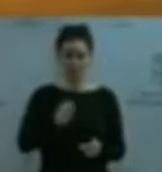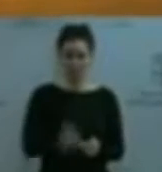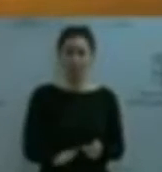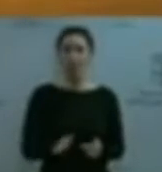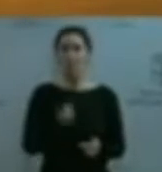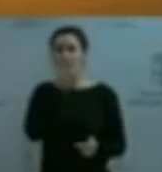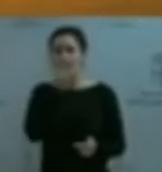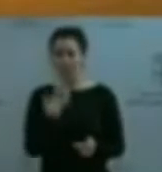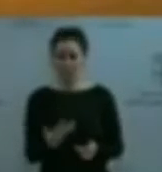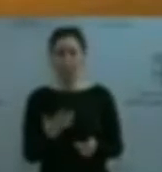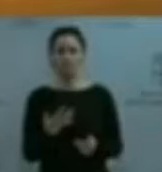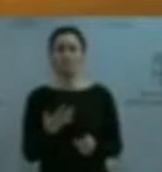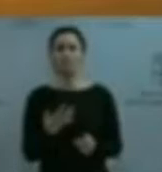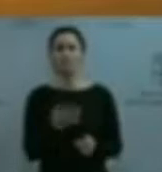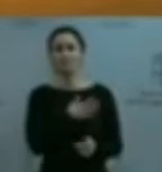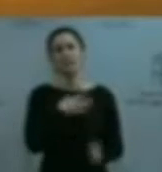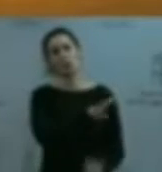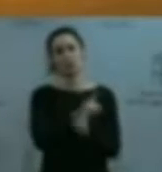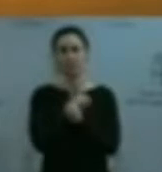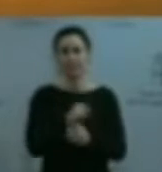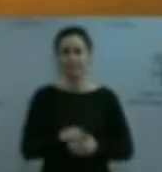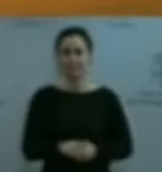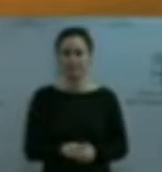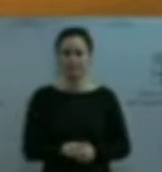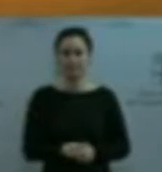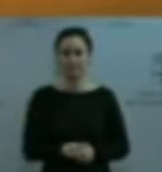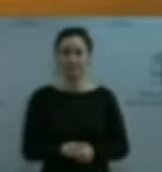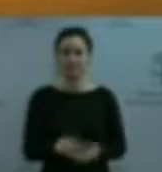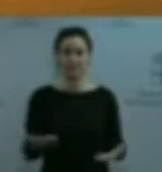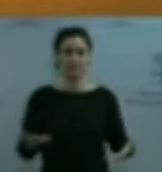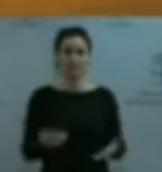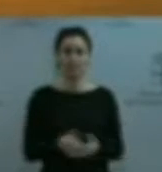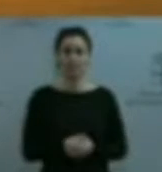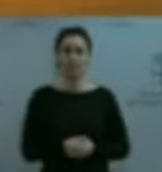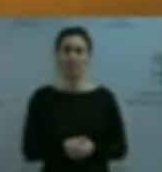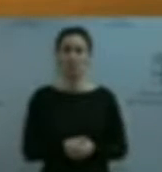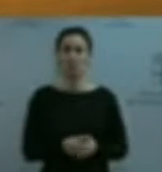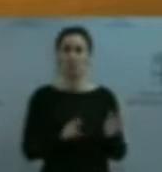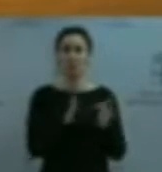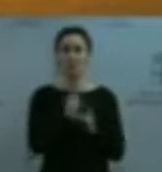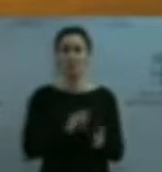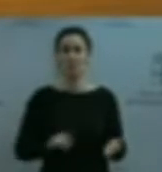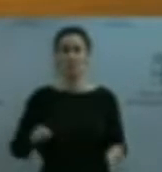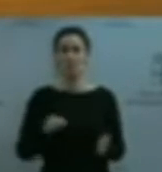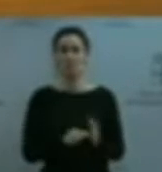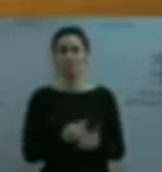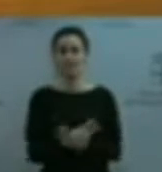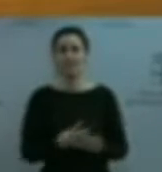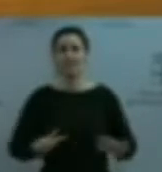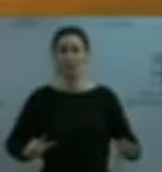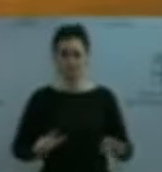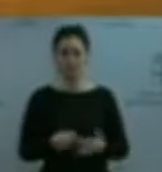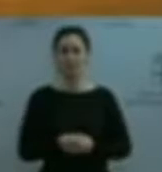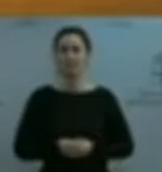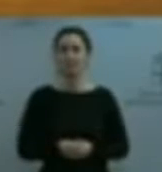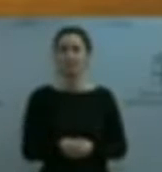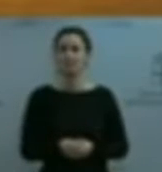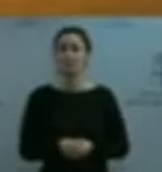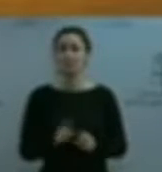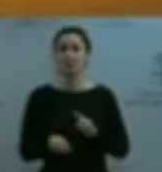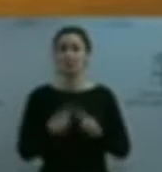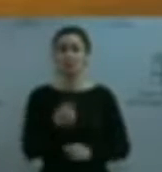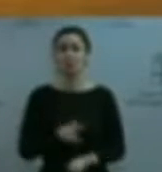apelación contra la sentencia. Lo hace en abril de 2017, interpone recurso de apelación. Pero después de interponerlo, el Principado de Asturias ni se